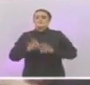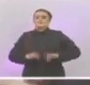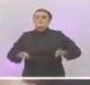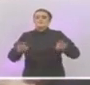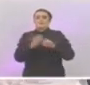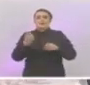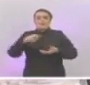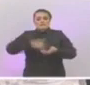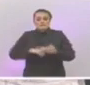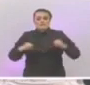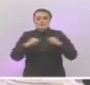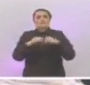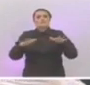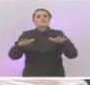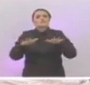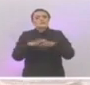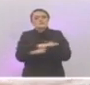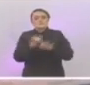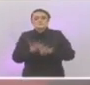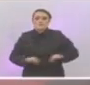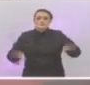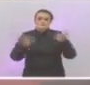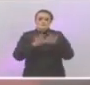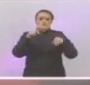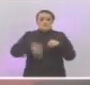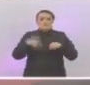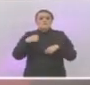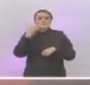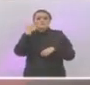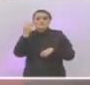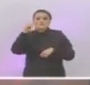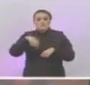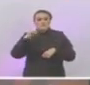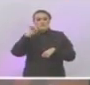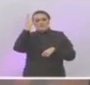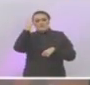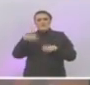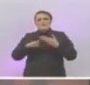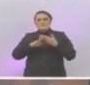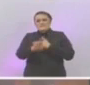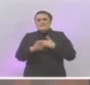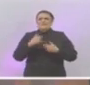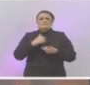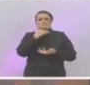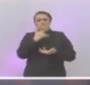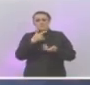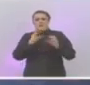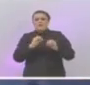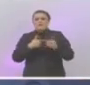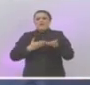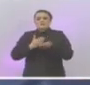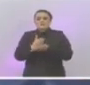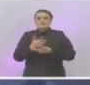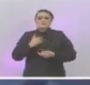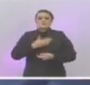reformas institucionales más importantes en mucho tiempo para combatir la impunidad y garantizar el acceso a